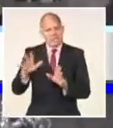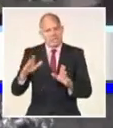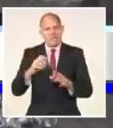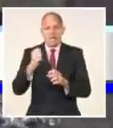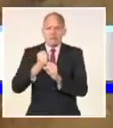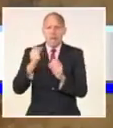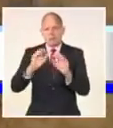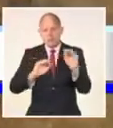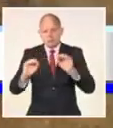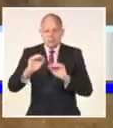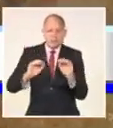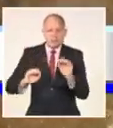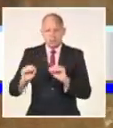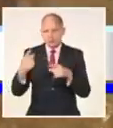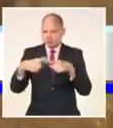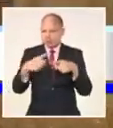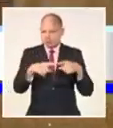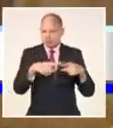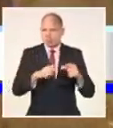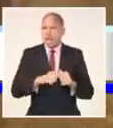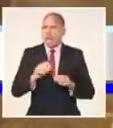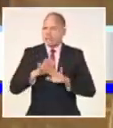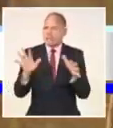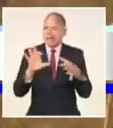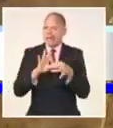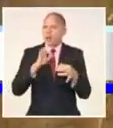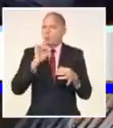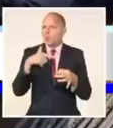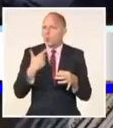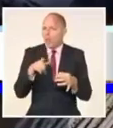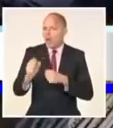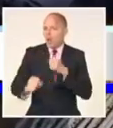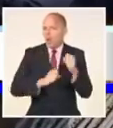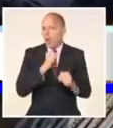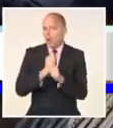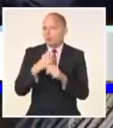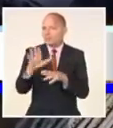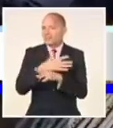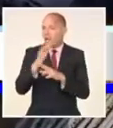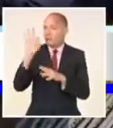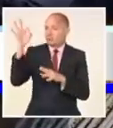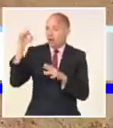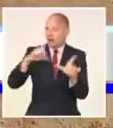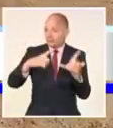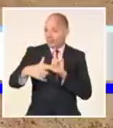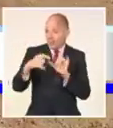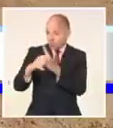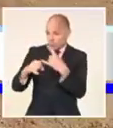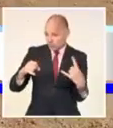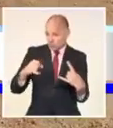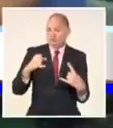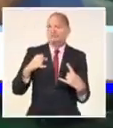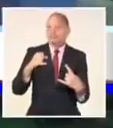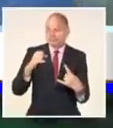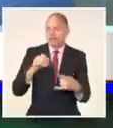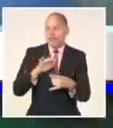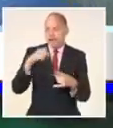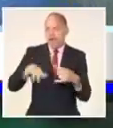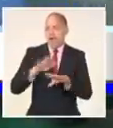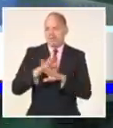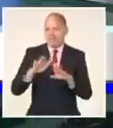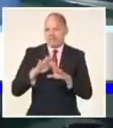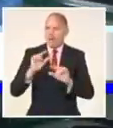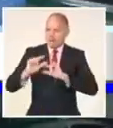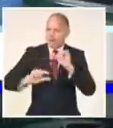un periodo de 2 años. Incluye más de 400 megawatts de potencias. Antes de establecerse la